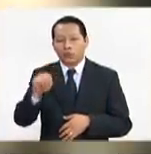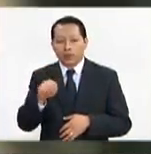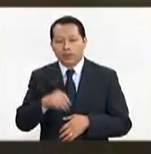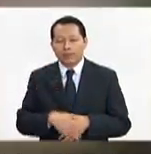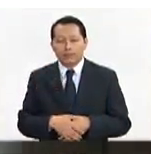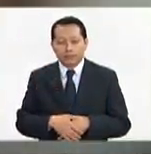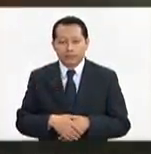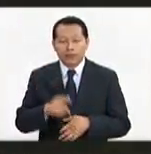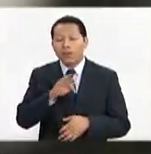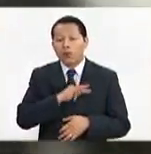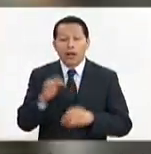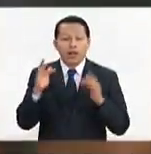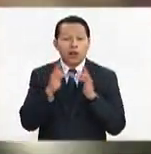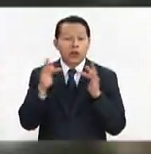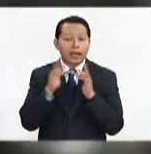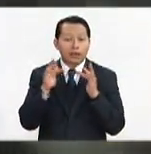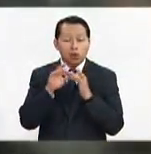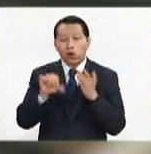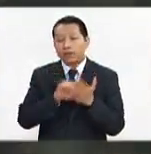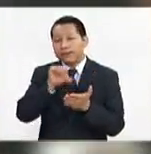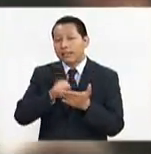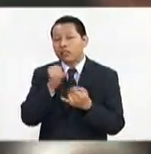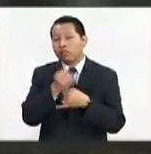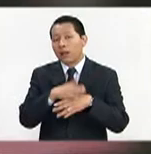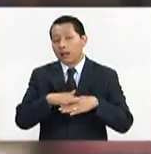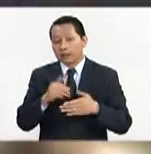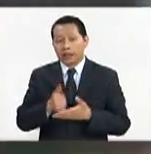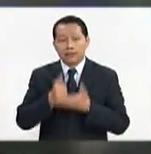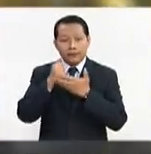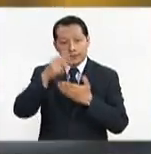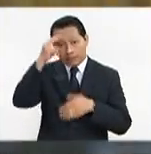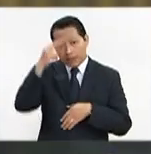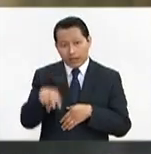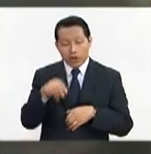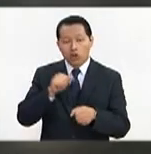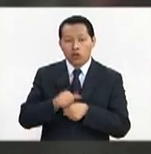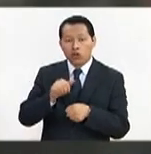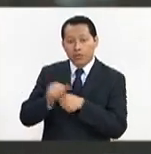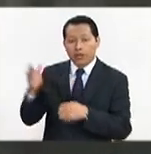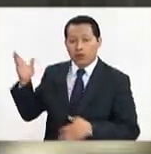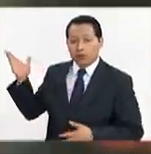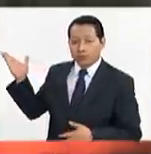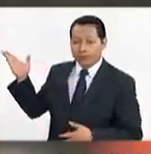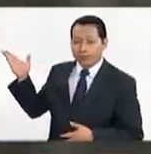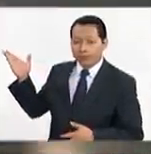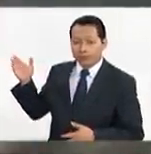702-845-2629. Se puede contactar al Centro de Información y Asistencia a Mexicanos, el número